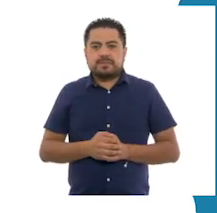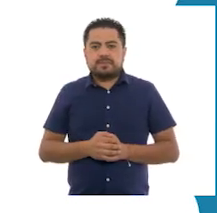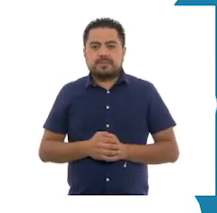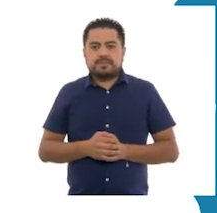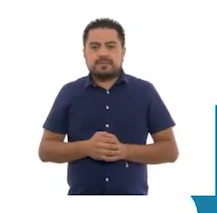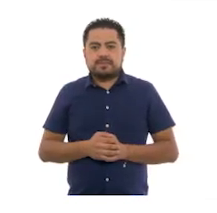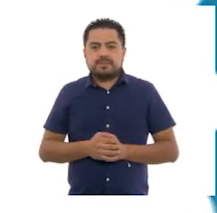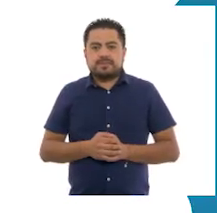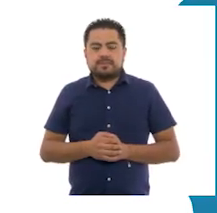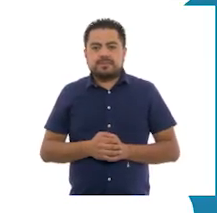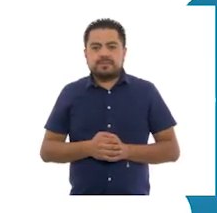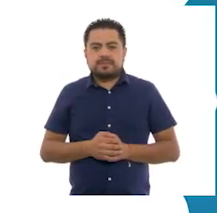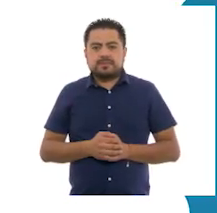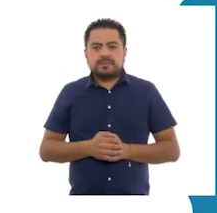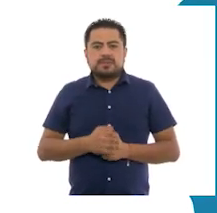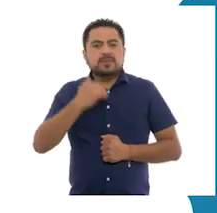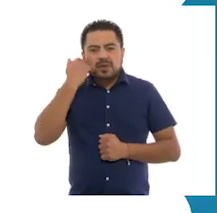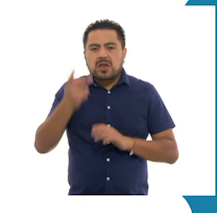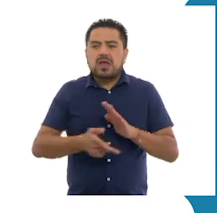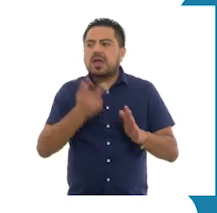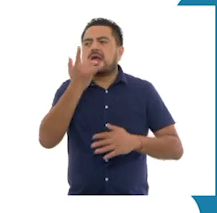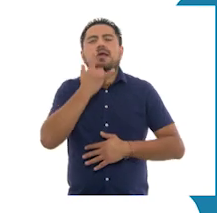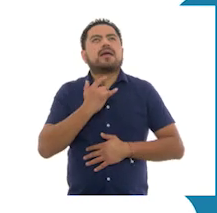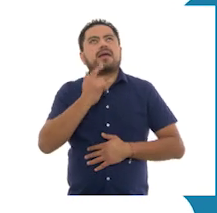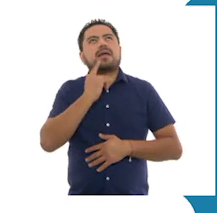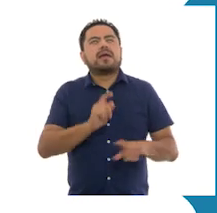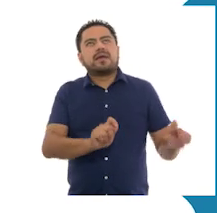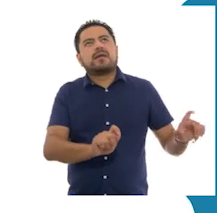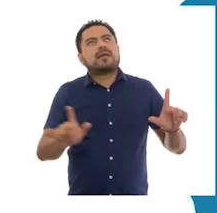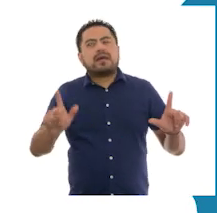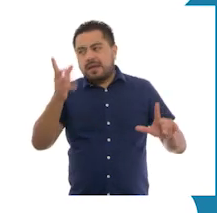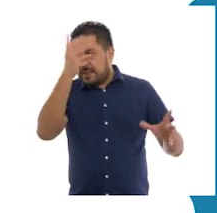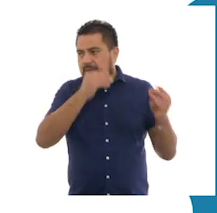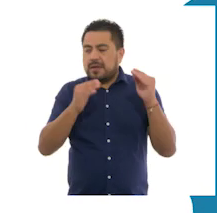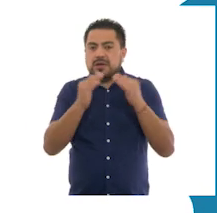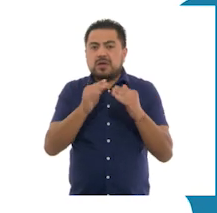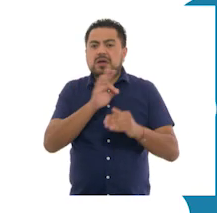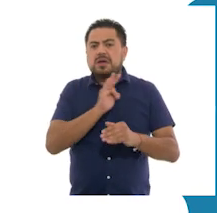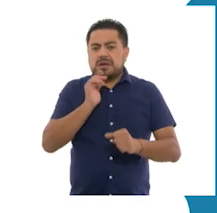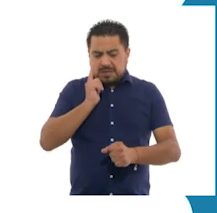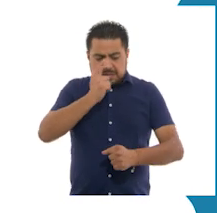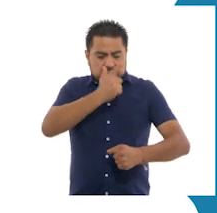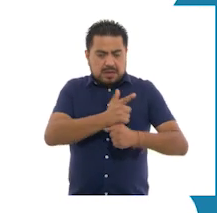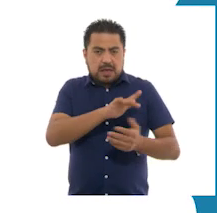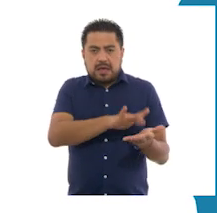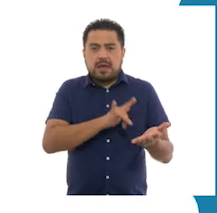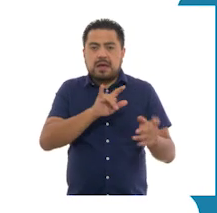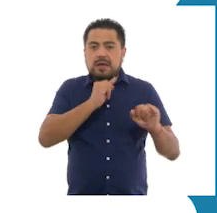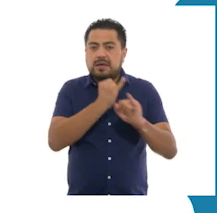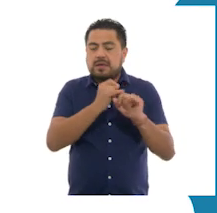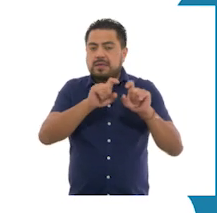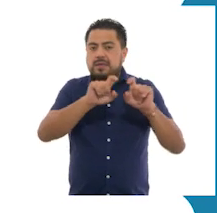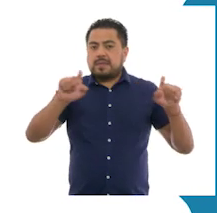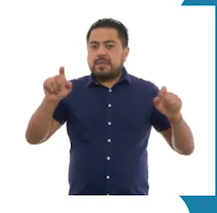conalitech.cep.gob.mx. Si quieres volver a ver los programas de Aprende en Casa, los puedes encontrar en la siguiente liga: